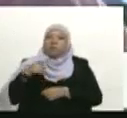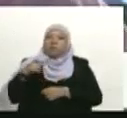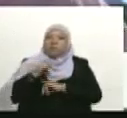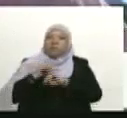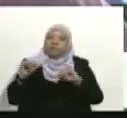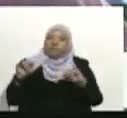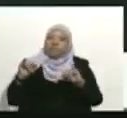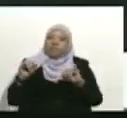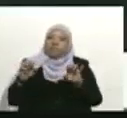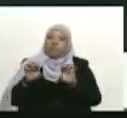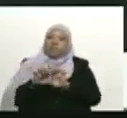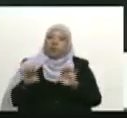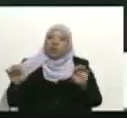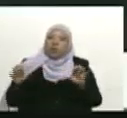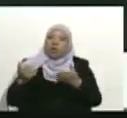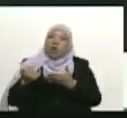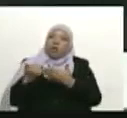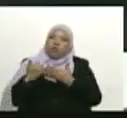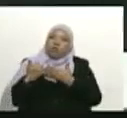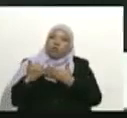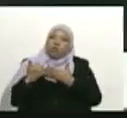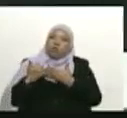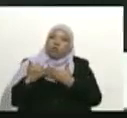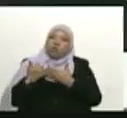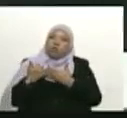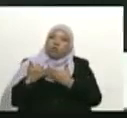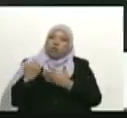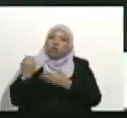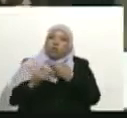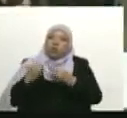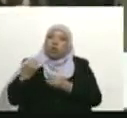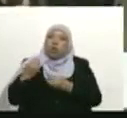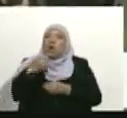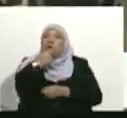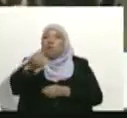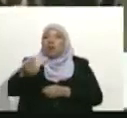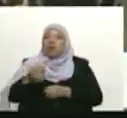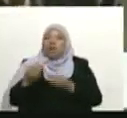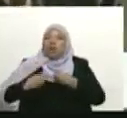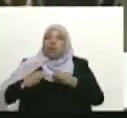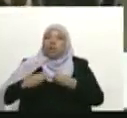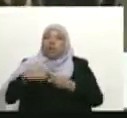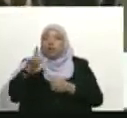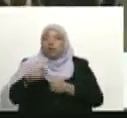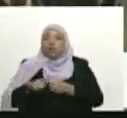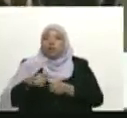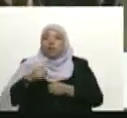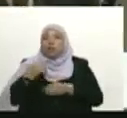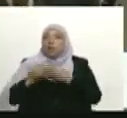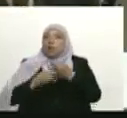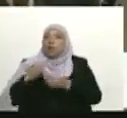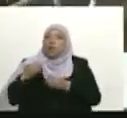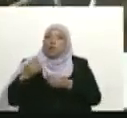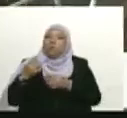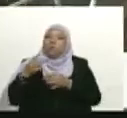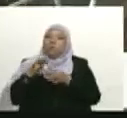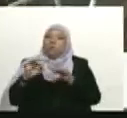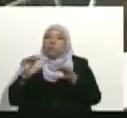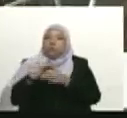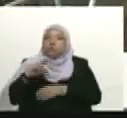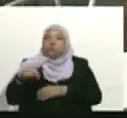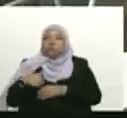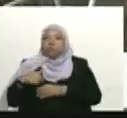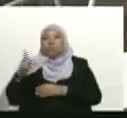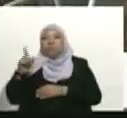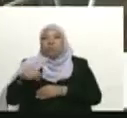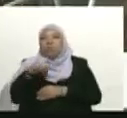fines meramente de ayuda, de agilizar facilitar la vida, también tenemos que ver con sentido a que no estemos